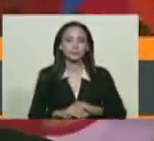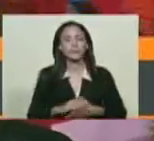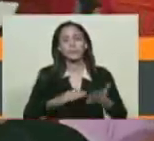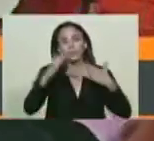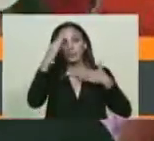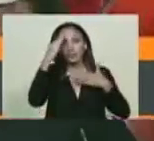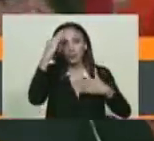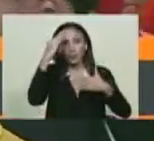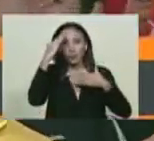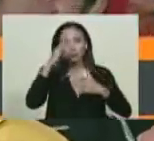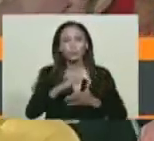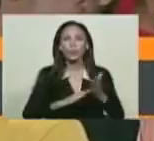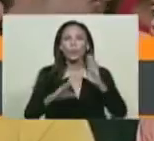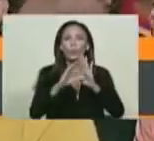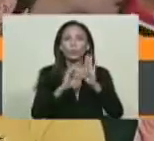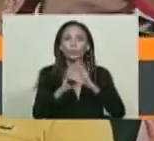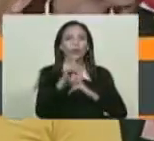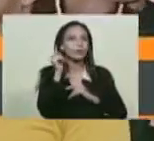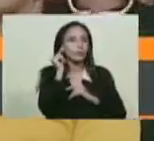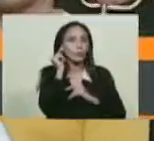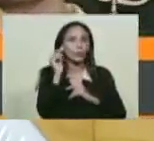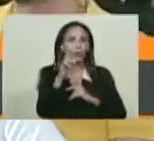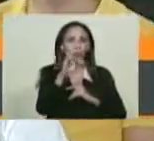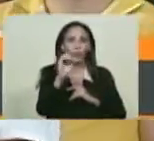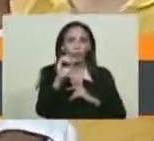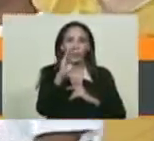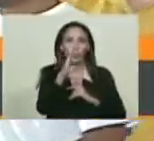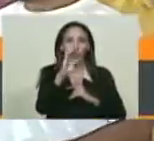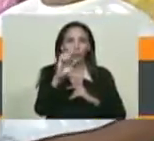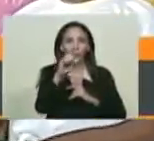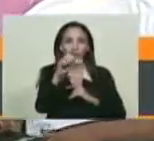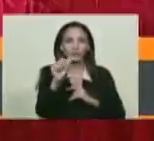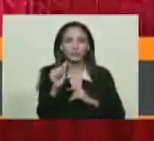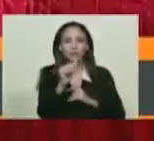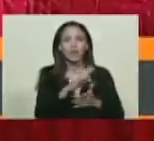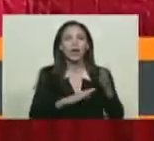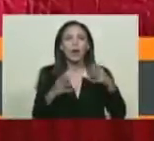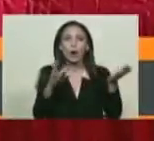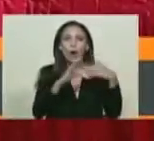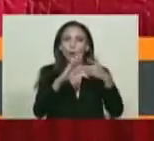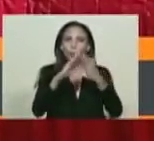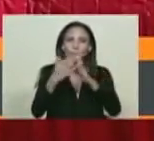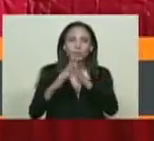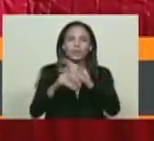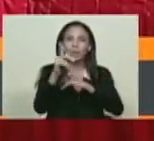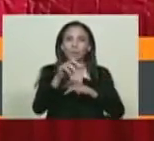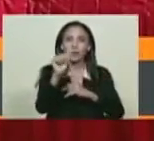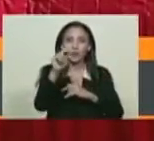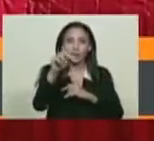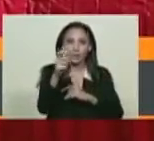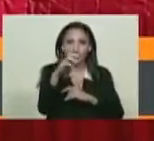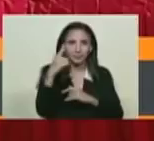Saludo a la constituyente Robexa Polea, constituyente de la juventud, Ángelo Rivas también.